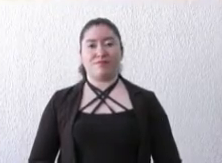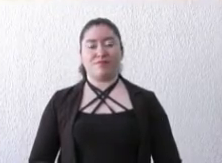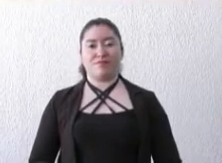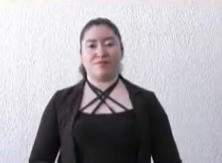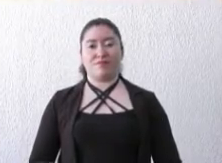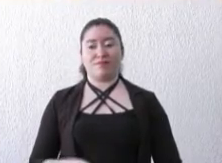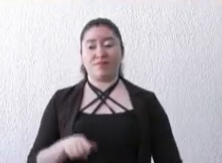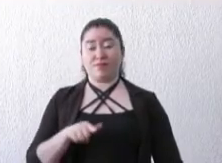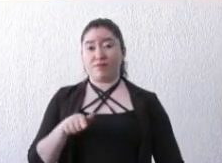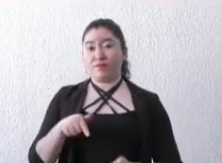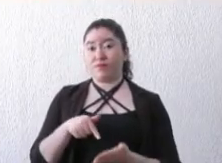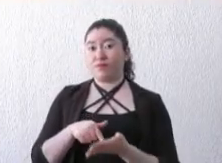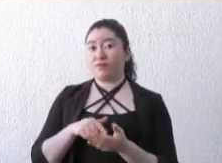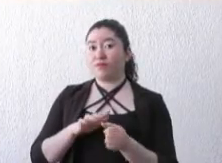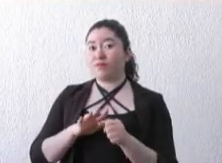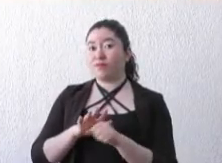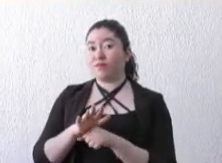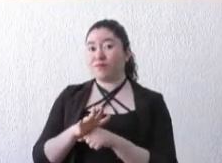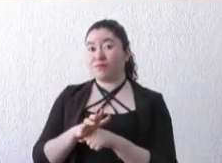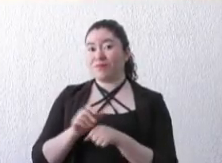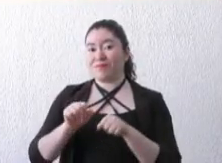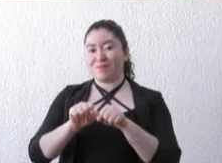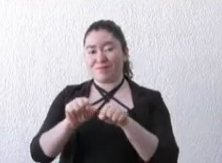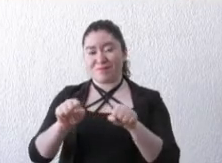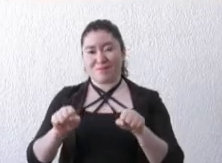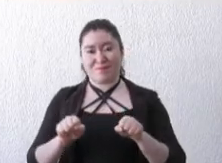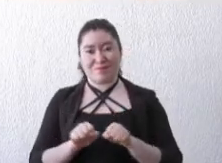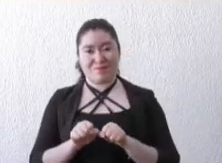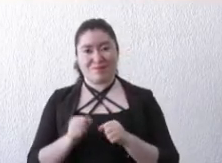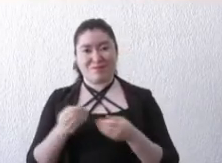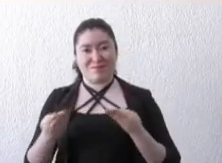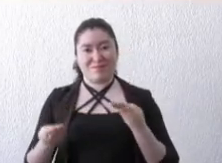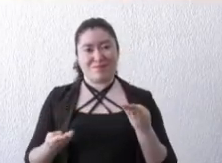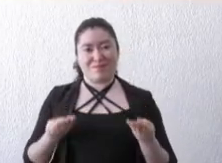el Salón de Danza.